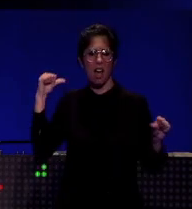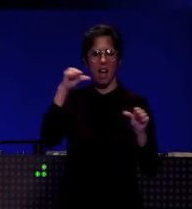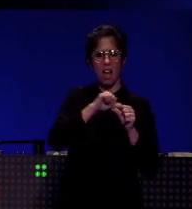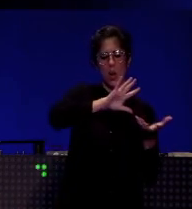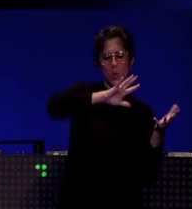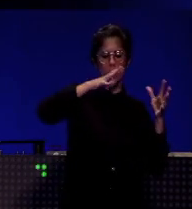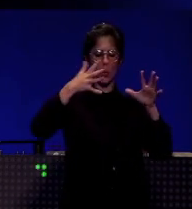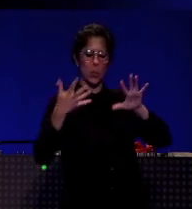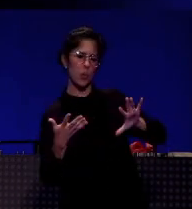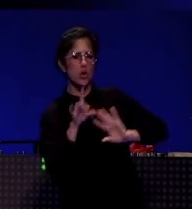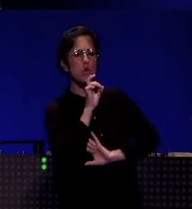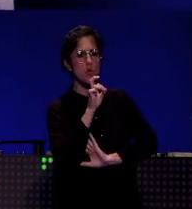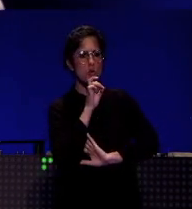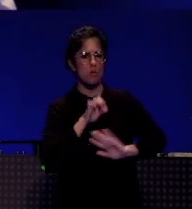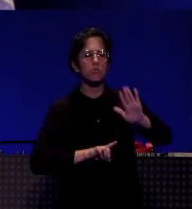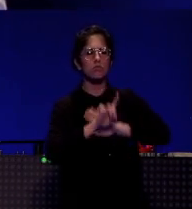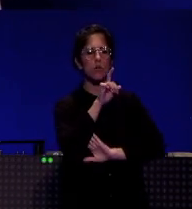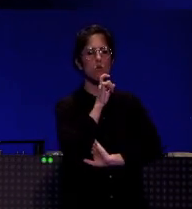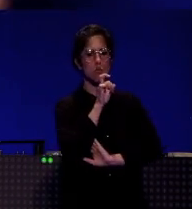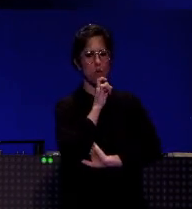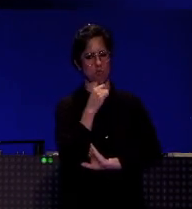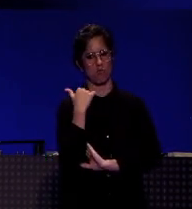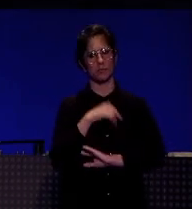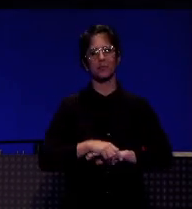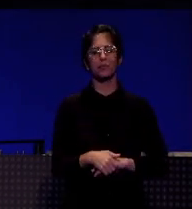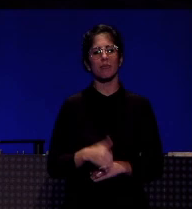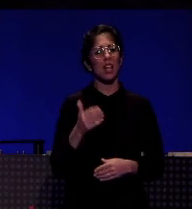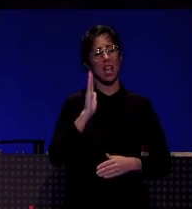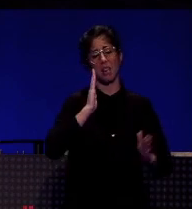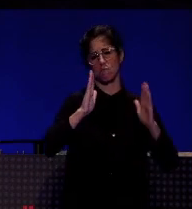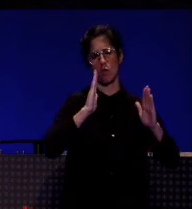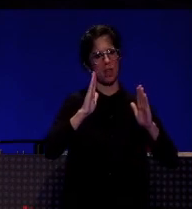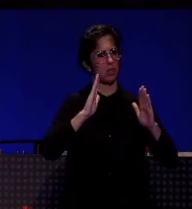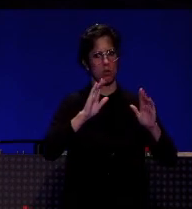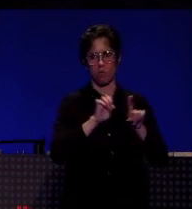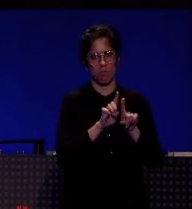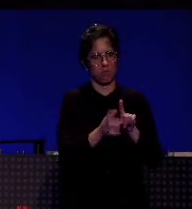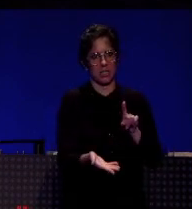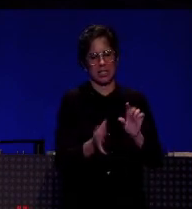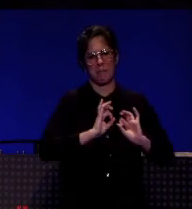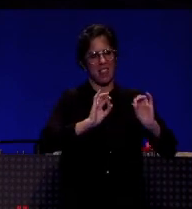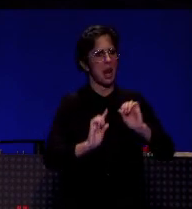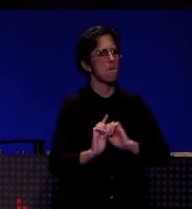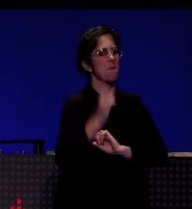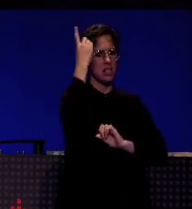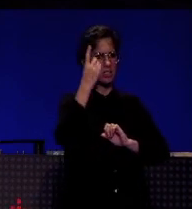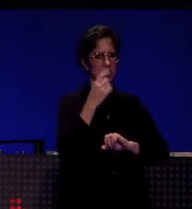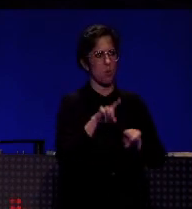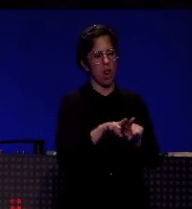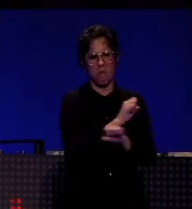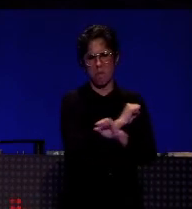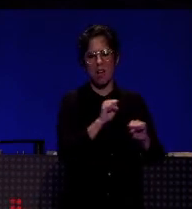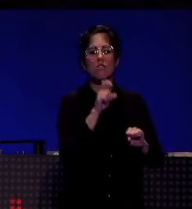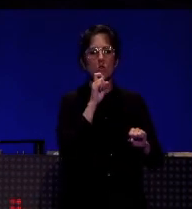aquí bueno el boom llega con internet el detonante que se empieza a instalar las primeras casas